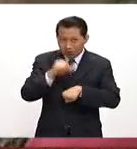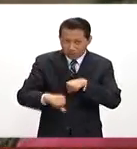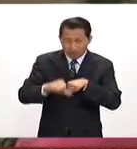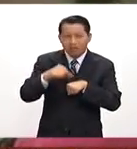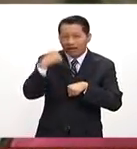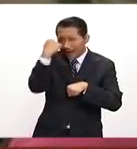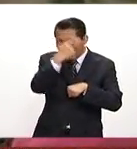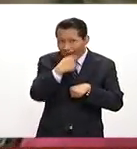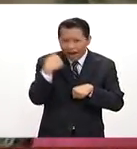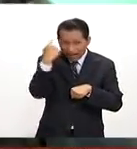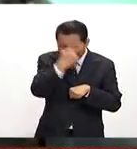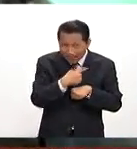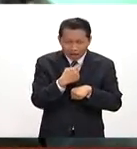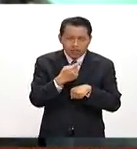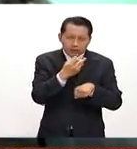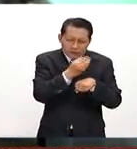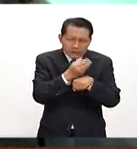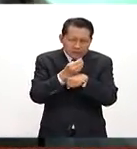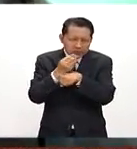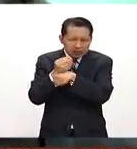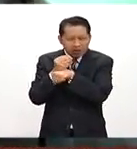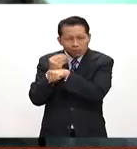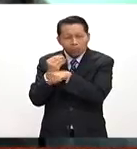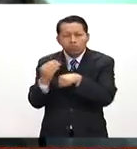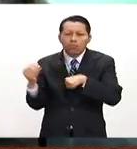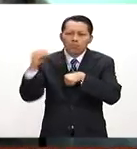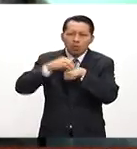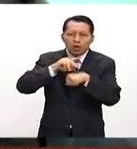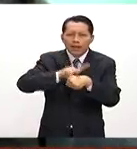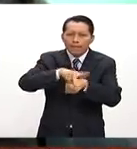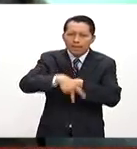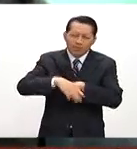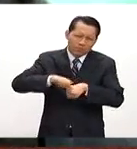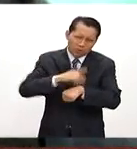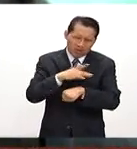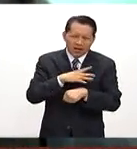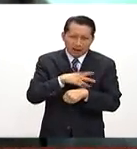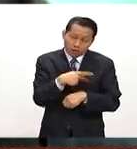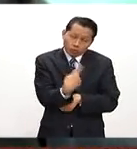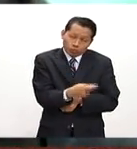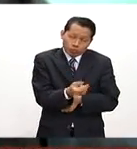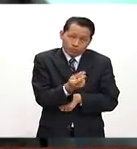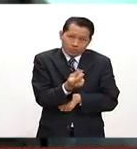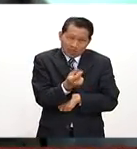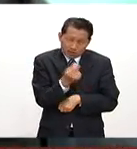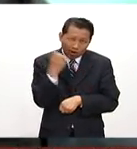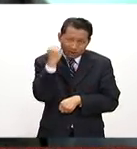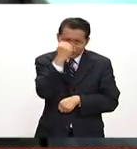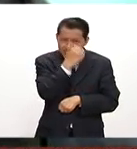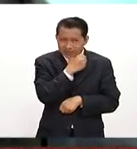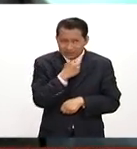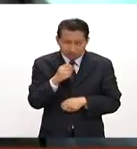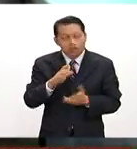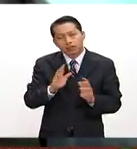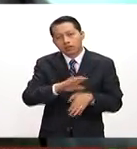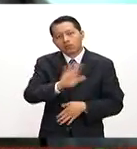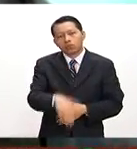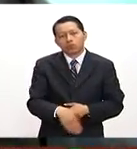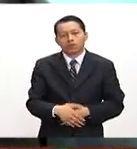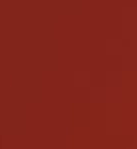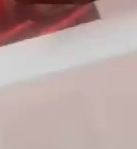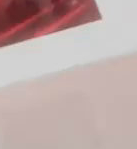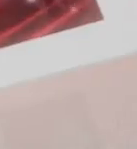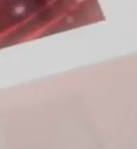el rostro, le hizo el trasplante tras ser atacada por uno de sus perros. Finalmente falleció.